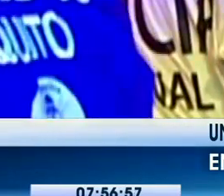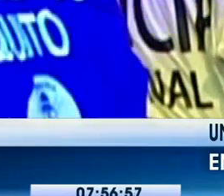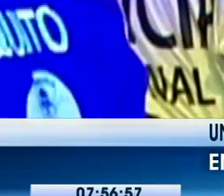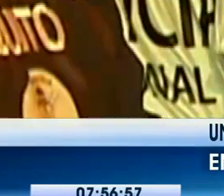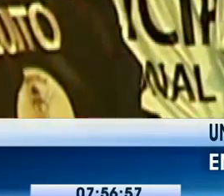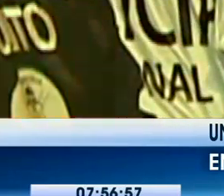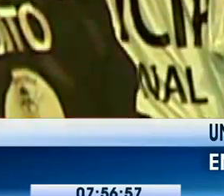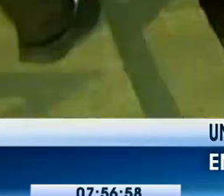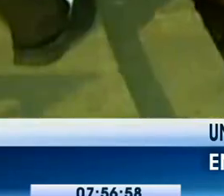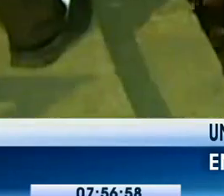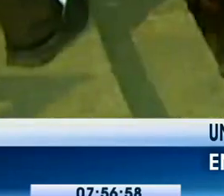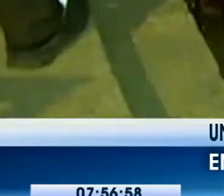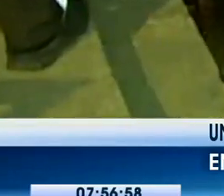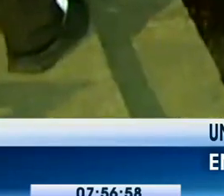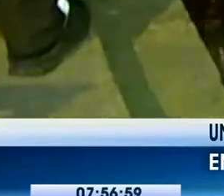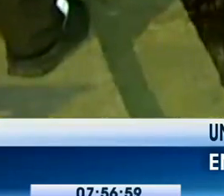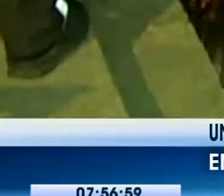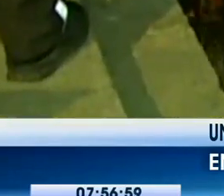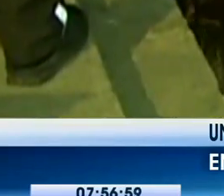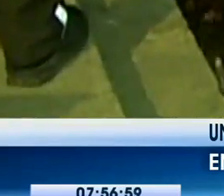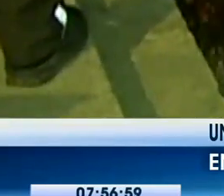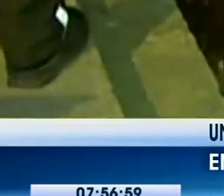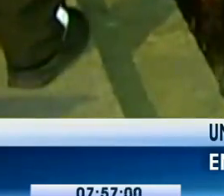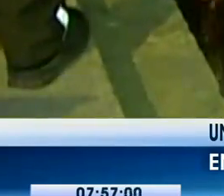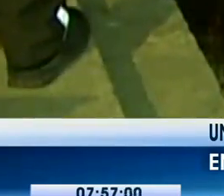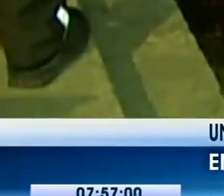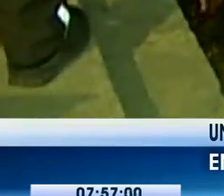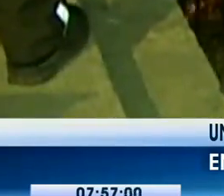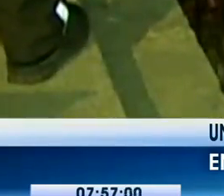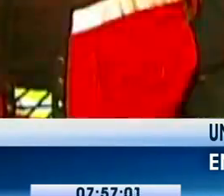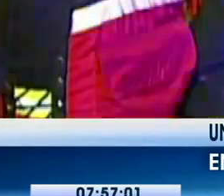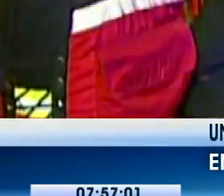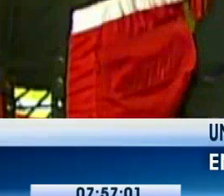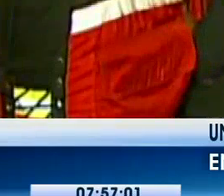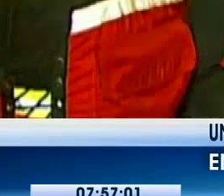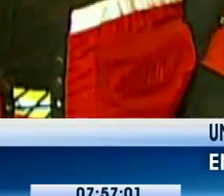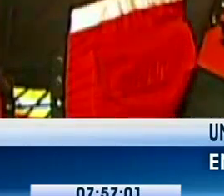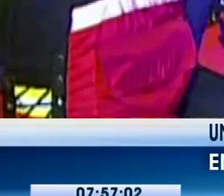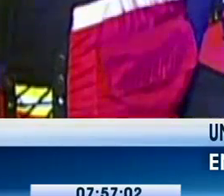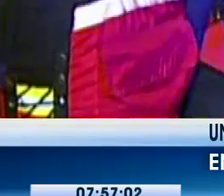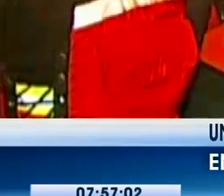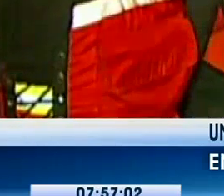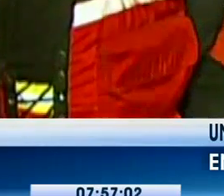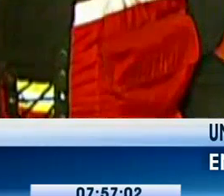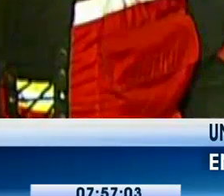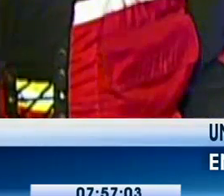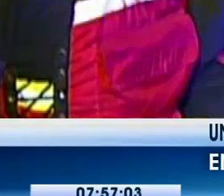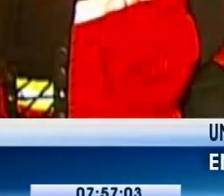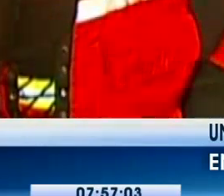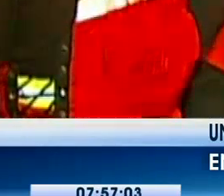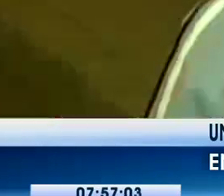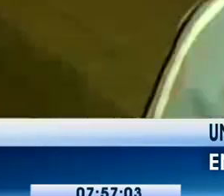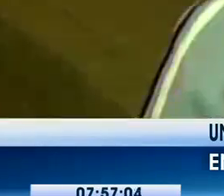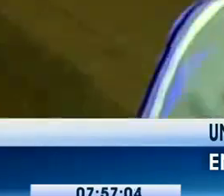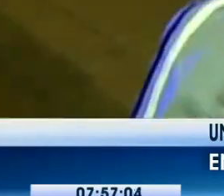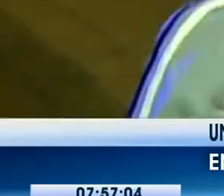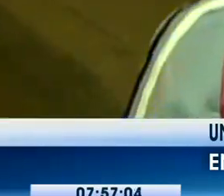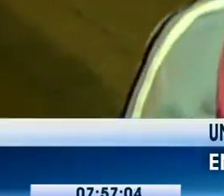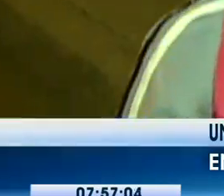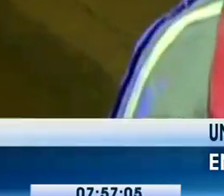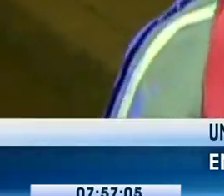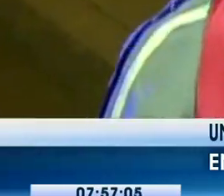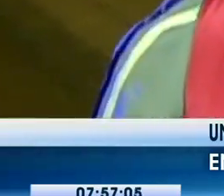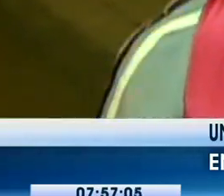vecinos del sector solicitaron la colocación de una rejilla. Aseguran que no es la primera vez que sucede este tipo de accidentes. Inicio de